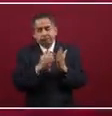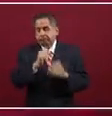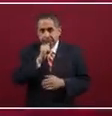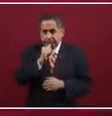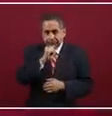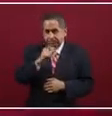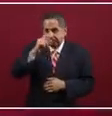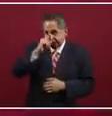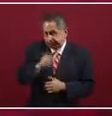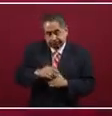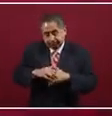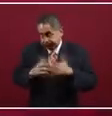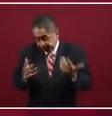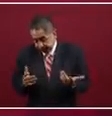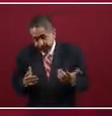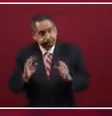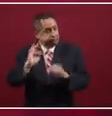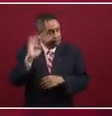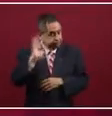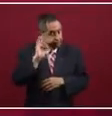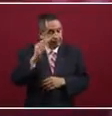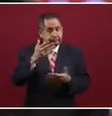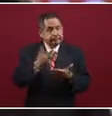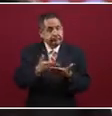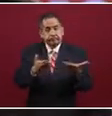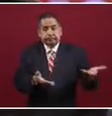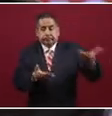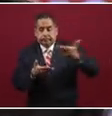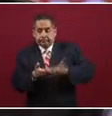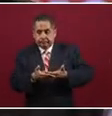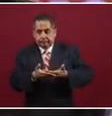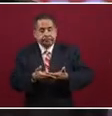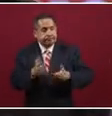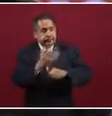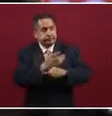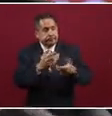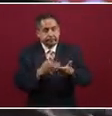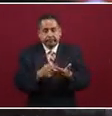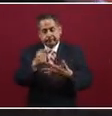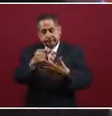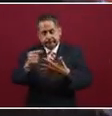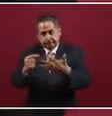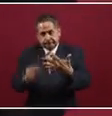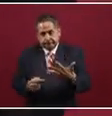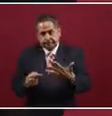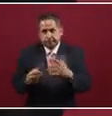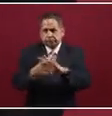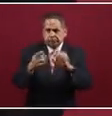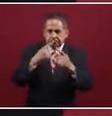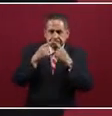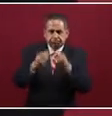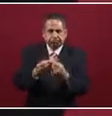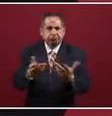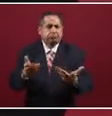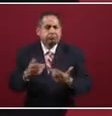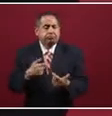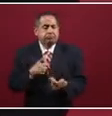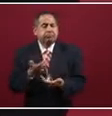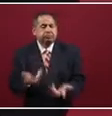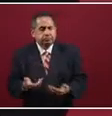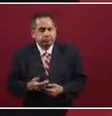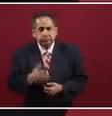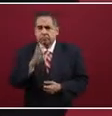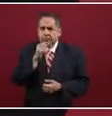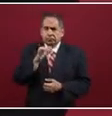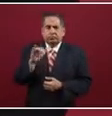funcionaron y lo que nos están proponiendo los americanos es esto, y tenemos, y esta es la discusión. ¿Y qué podemos hacer y qué no podemos